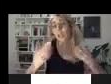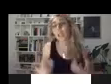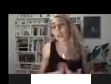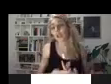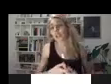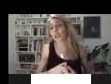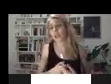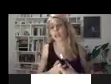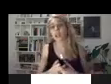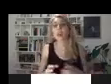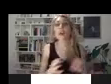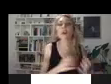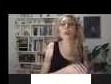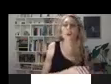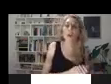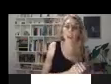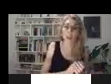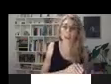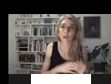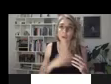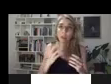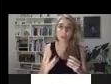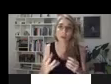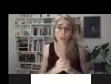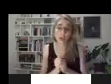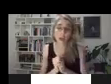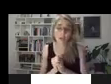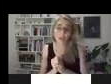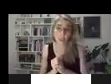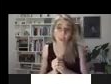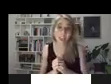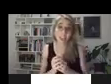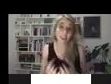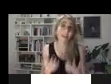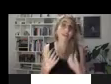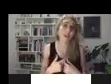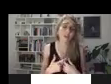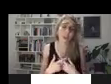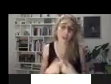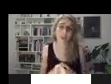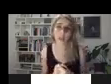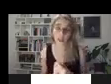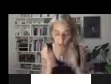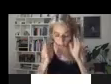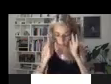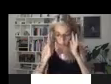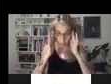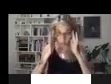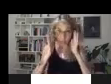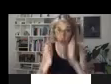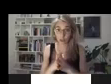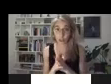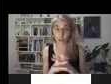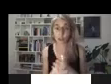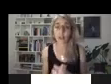la colección Guerrico, o en el caso de Rosario con la formación del Castanino, que viene del caso